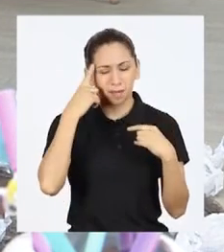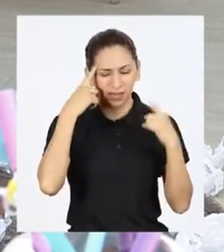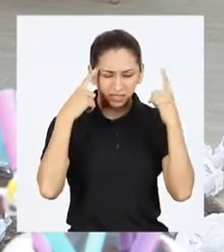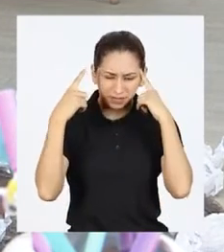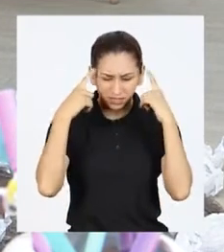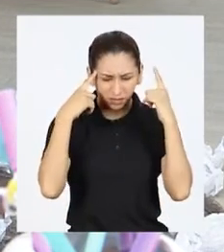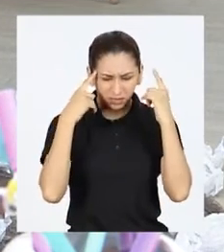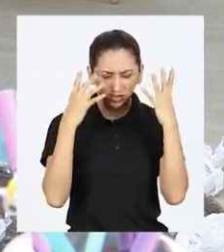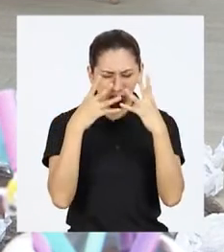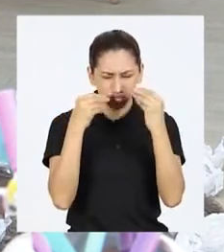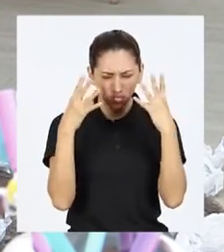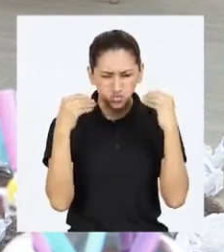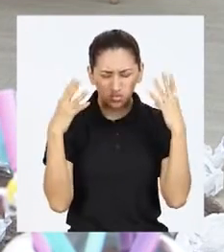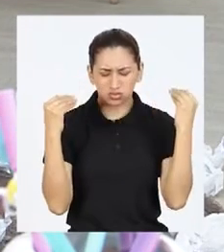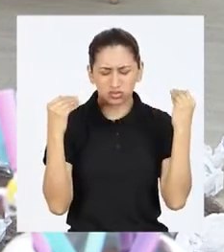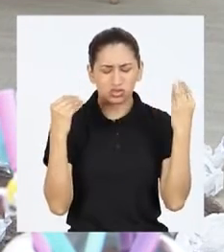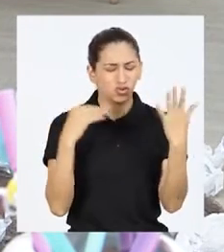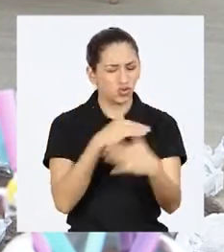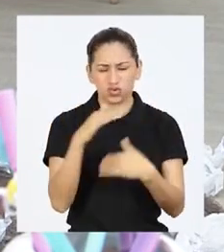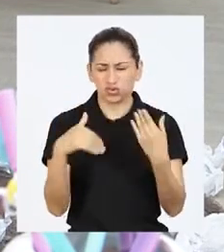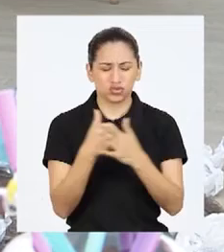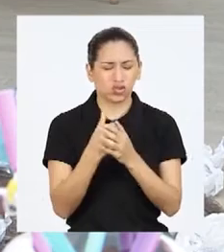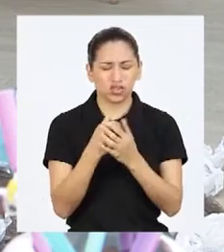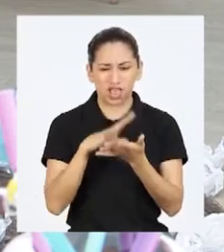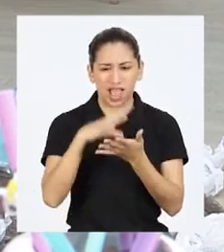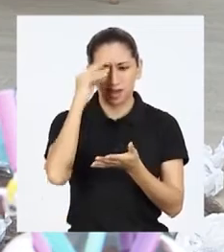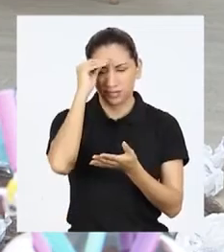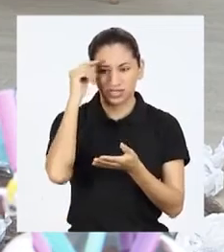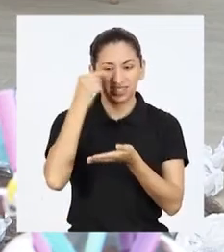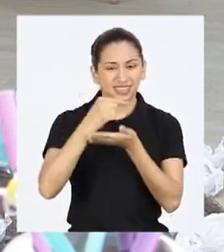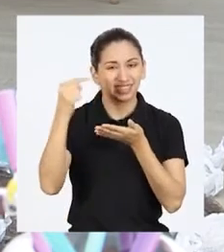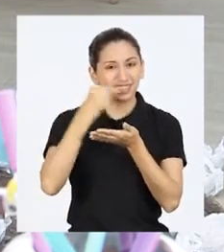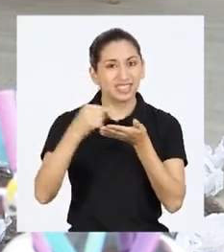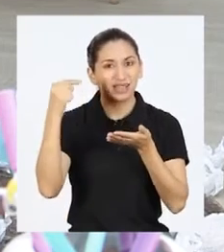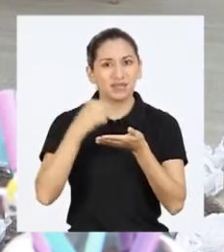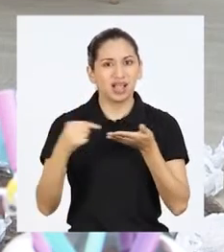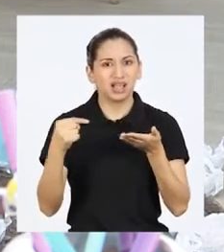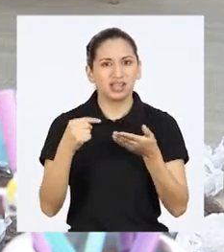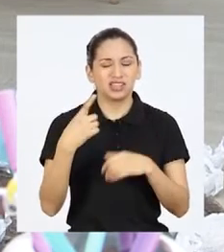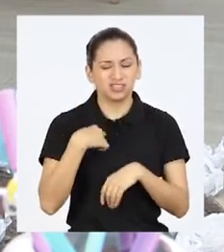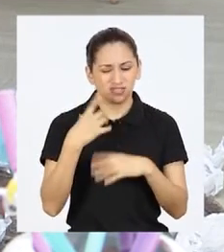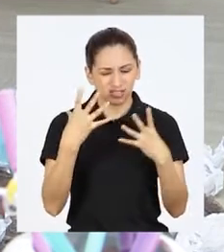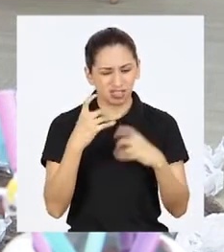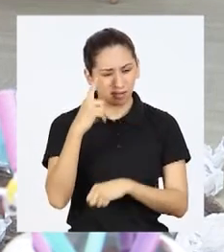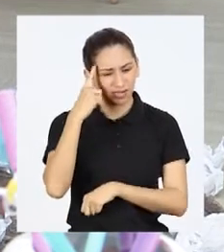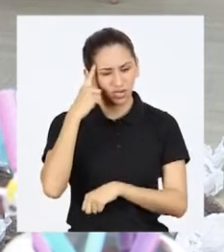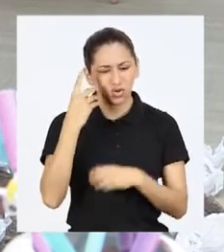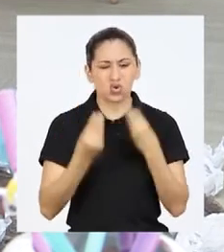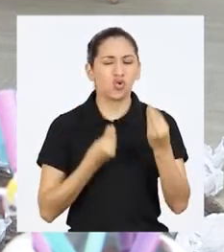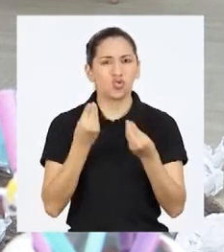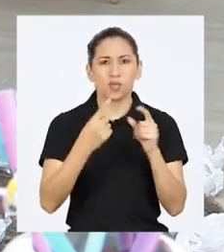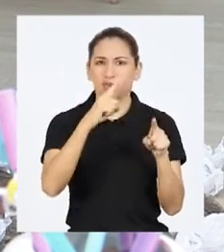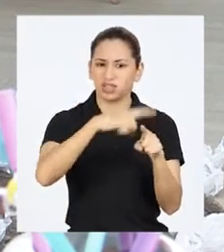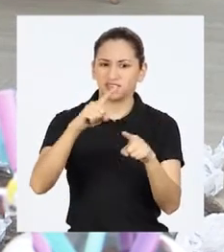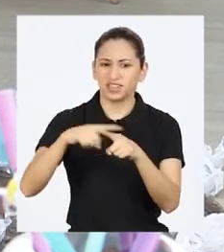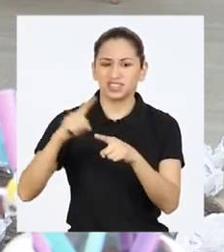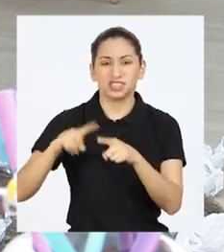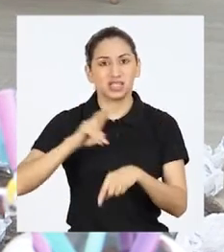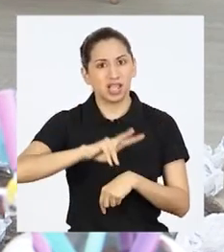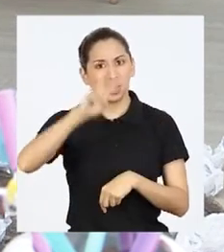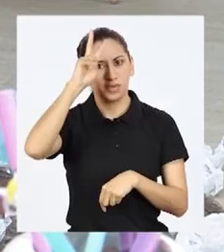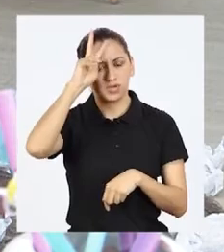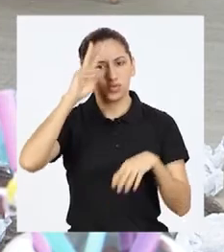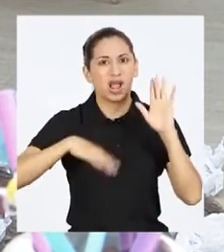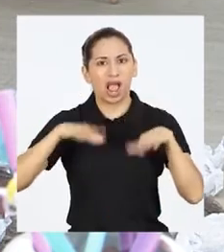por mi mente y luego de todo lo que hemos aprendido en las últimas semanas, principalmente no dejo de pensar en cómo la diversidad del Perú es a